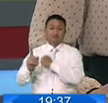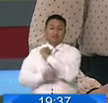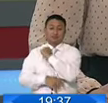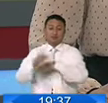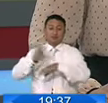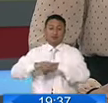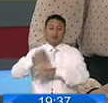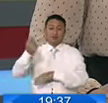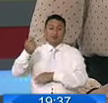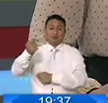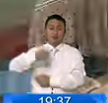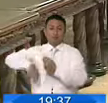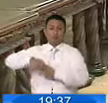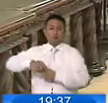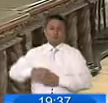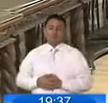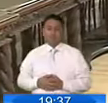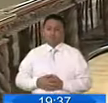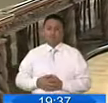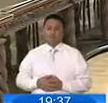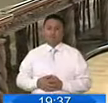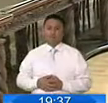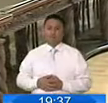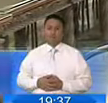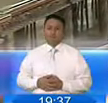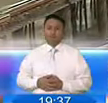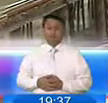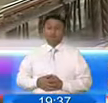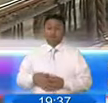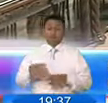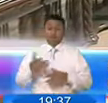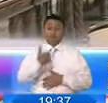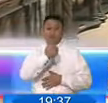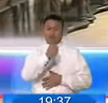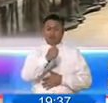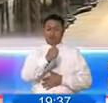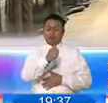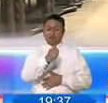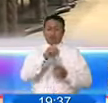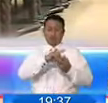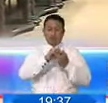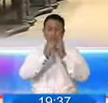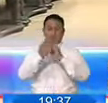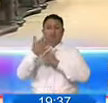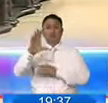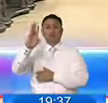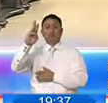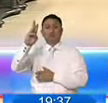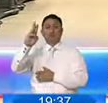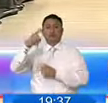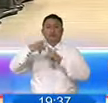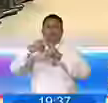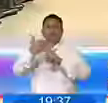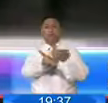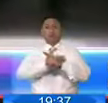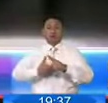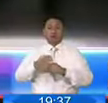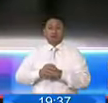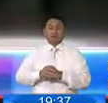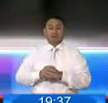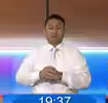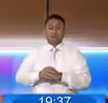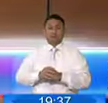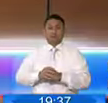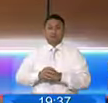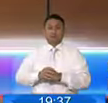de activos ya no son diez años de cárcel sino seis los que estableció la corte para el ex presidente de la fef luis